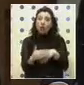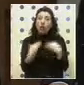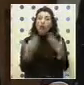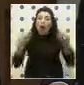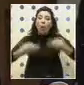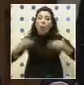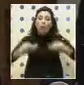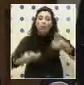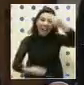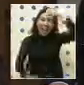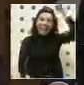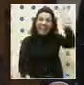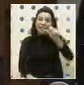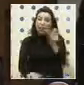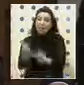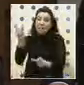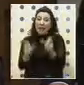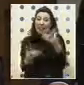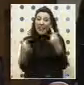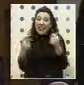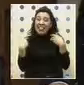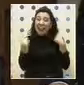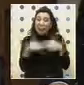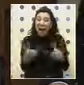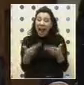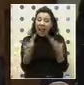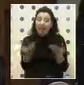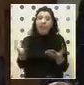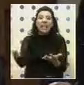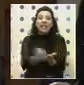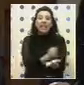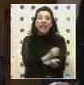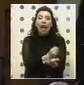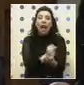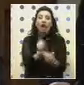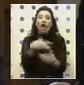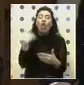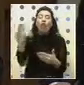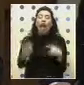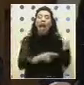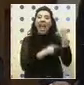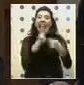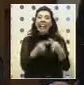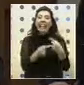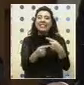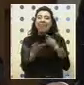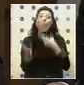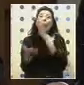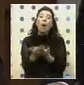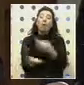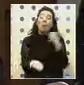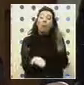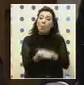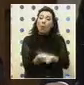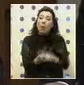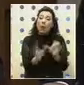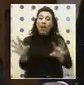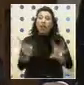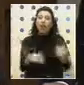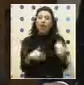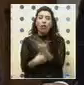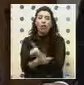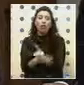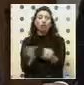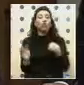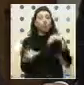castiga a estas personas con la pérdida al derecho a suceder. Es por esto que votaré a favor de este proyecto de ley que tiene